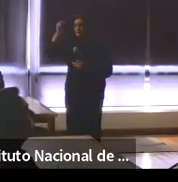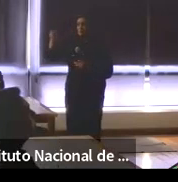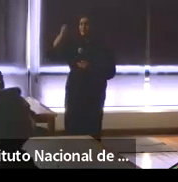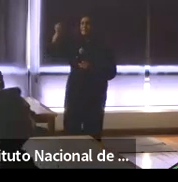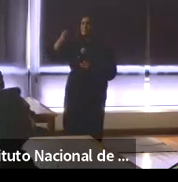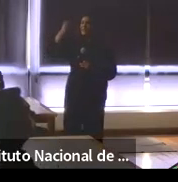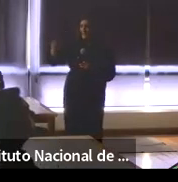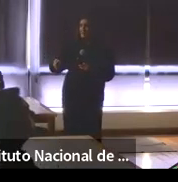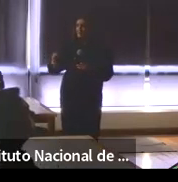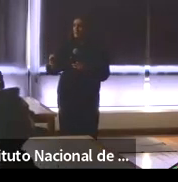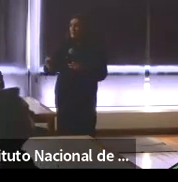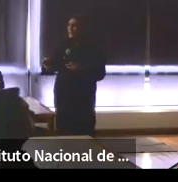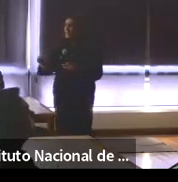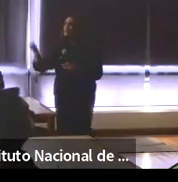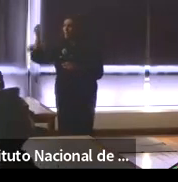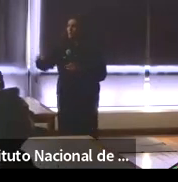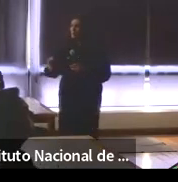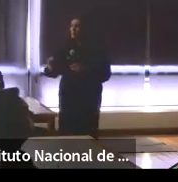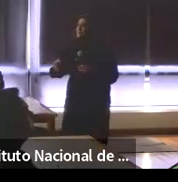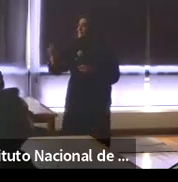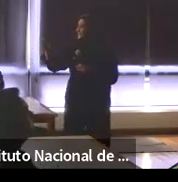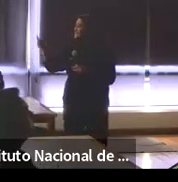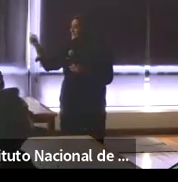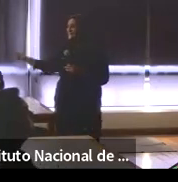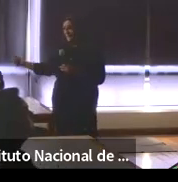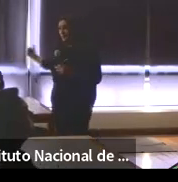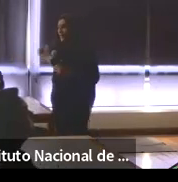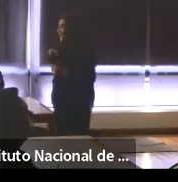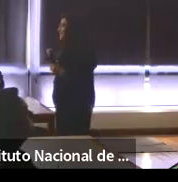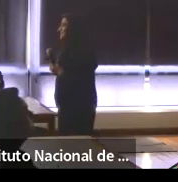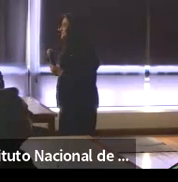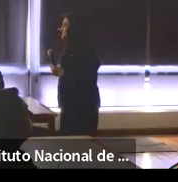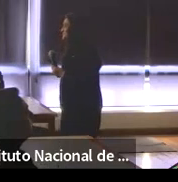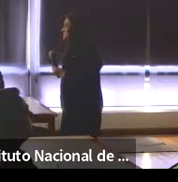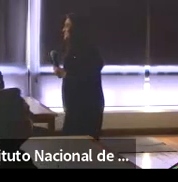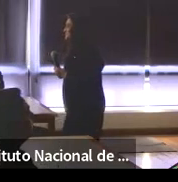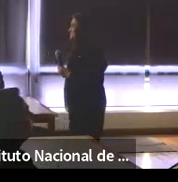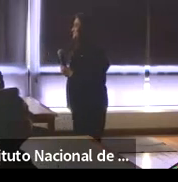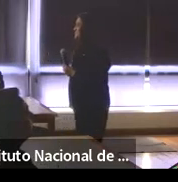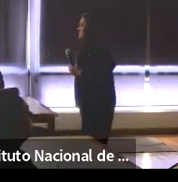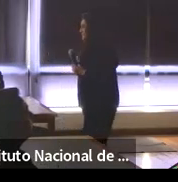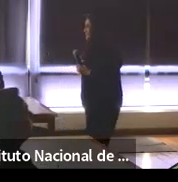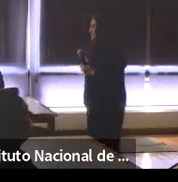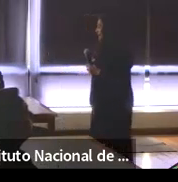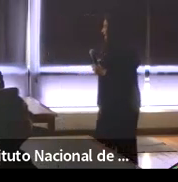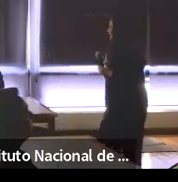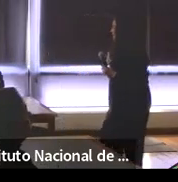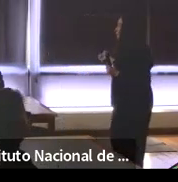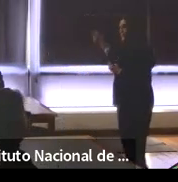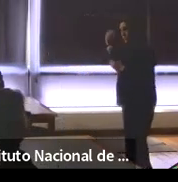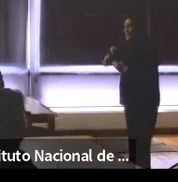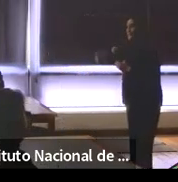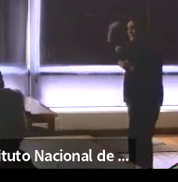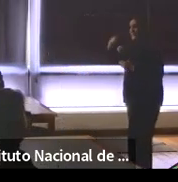si estás acostumbrado a siempre ganar y cuando pierdes te sientes triste como acá Ajá